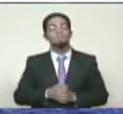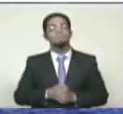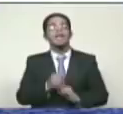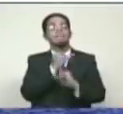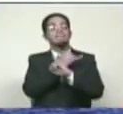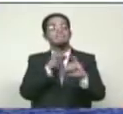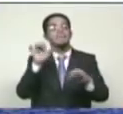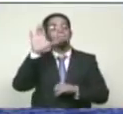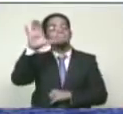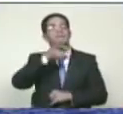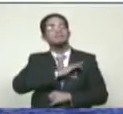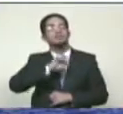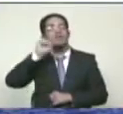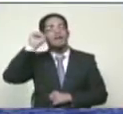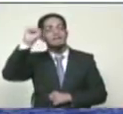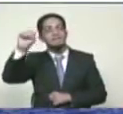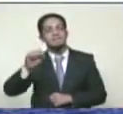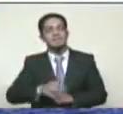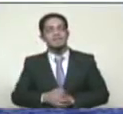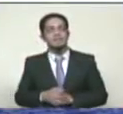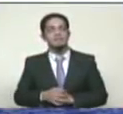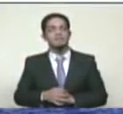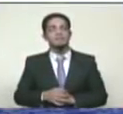¡Independencia y patria socialista!